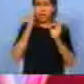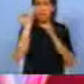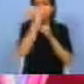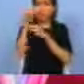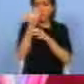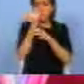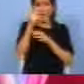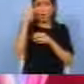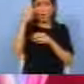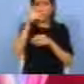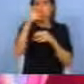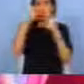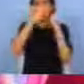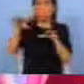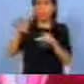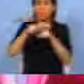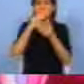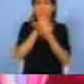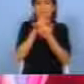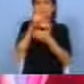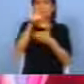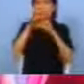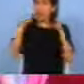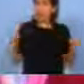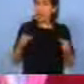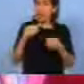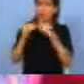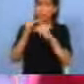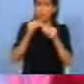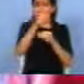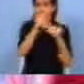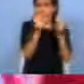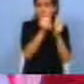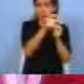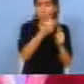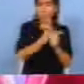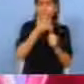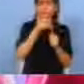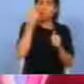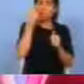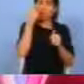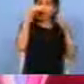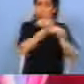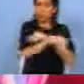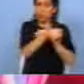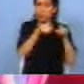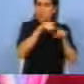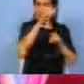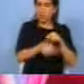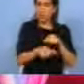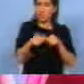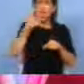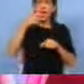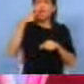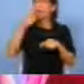Flavio no se olvida de sus raíces, compartí mesa con su familia, o sea, son un montón de cosas que si vos conoces a la persona te das cuenta. Por eso es que digo que no se habla